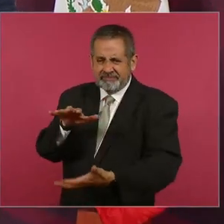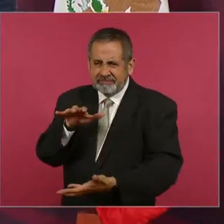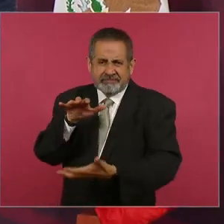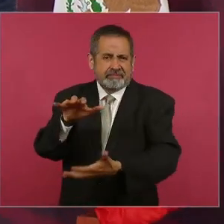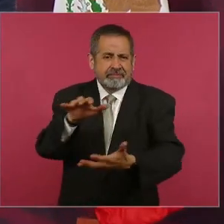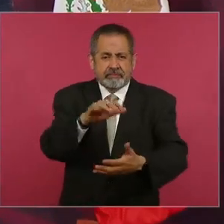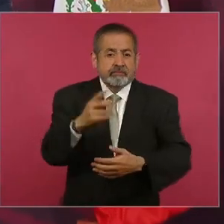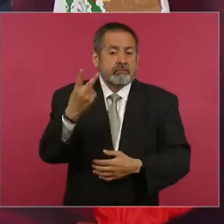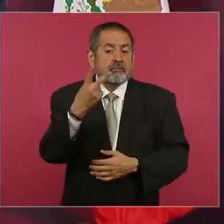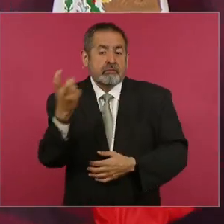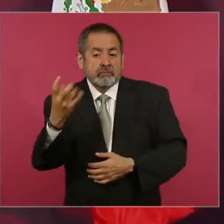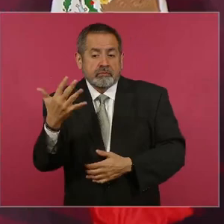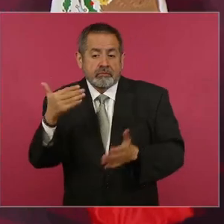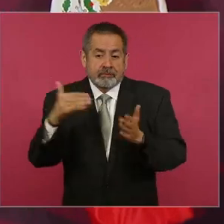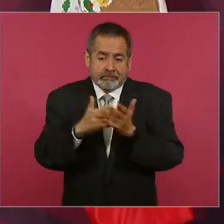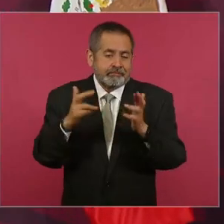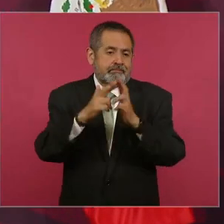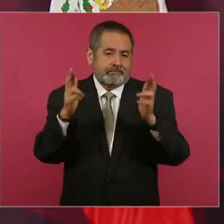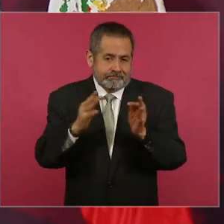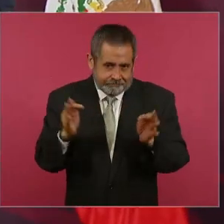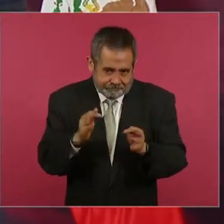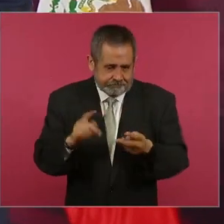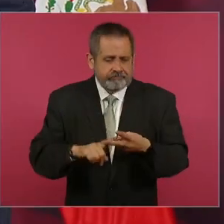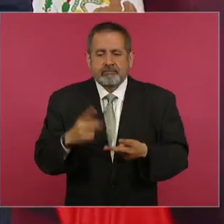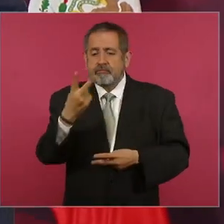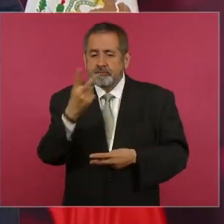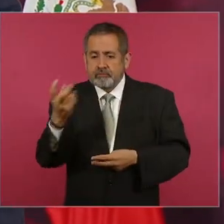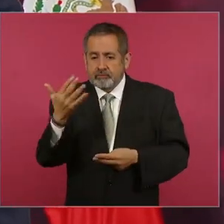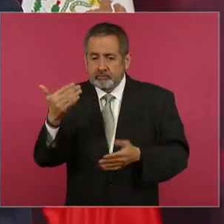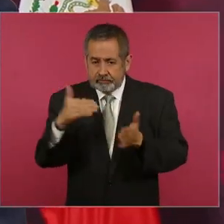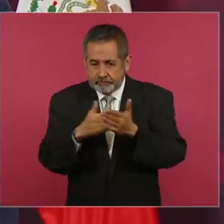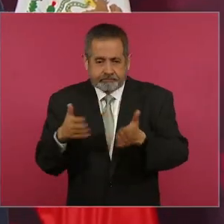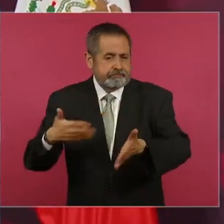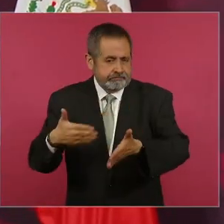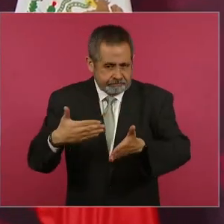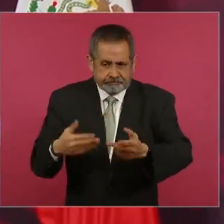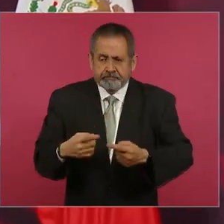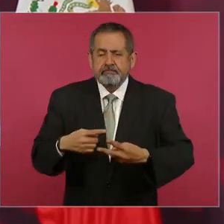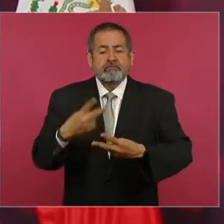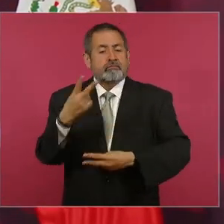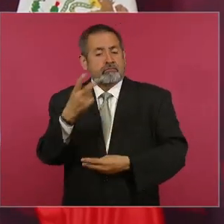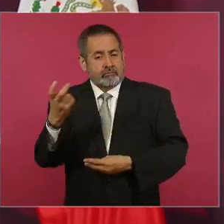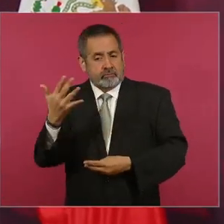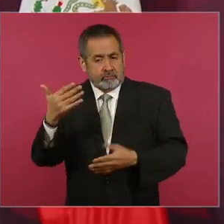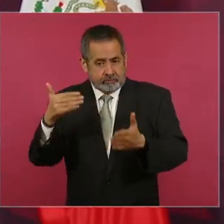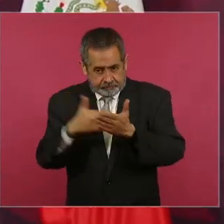250,000 refrigeradores, 250,000 estufas,